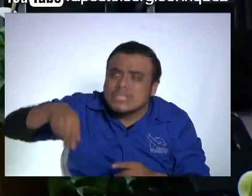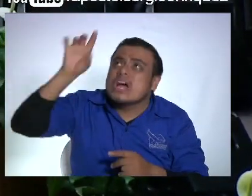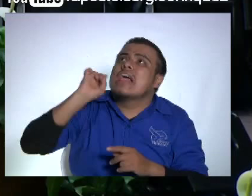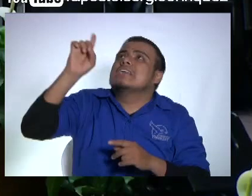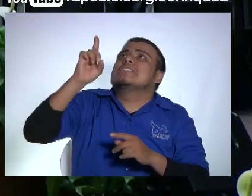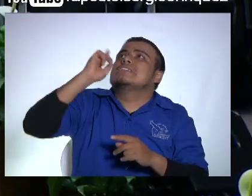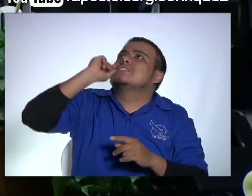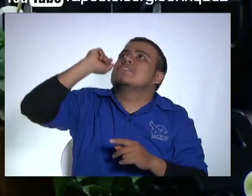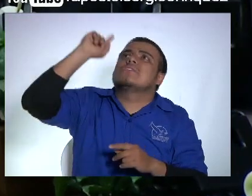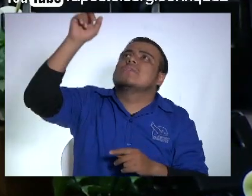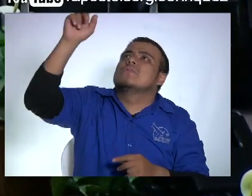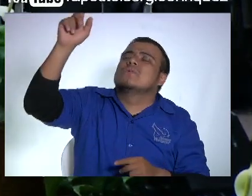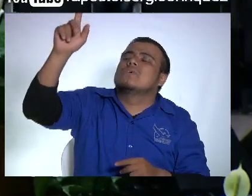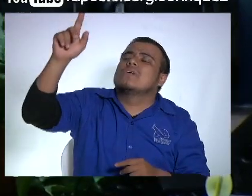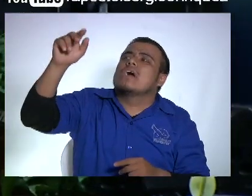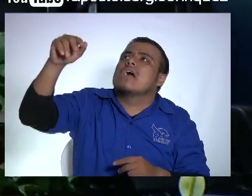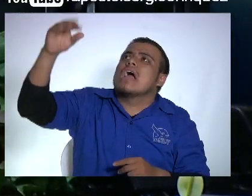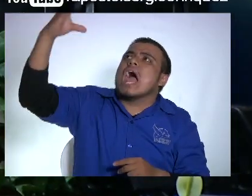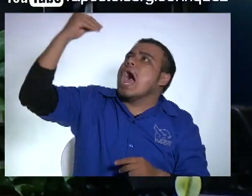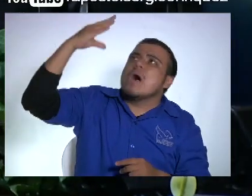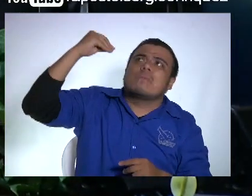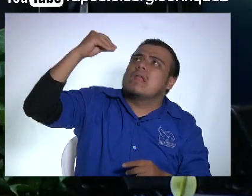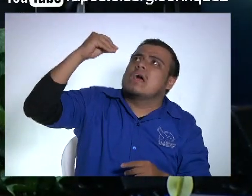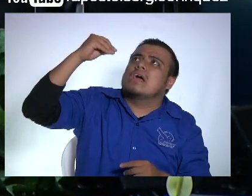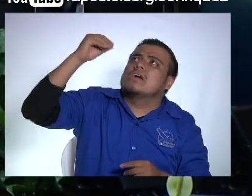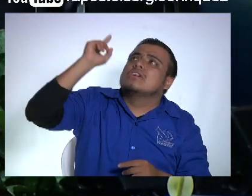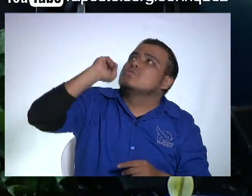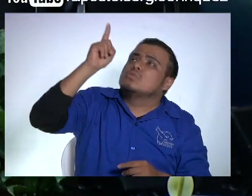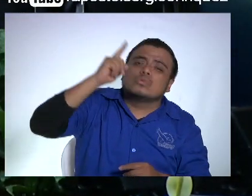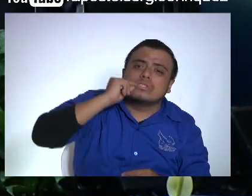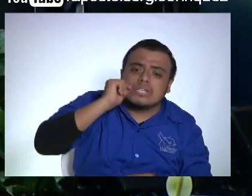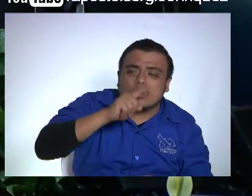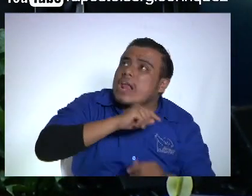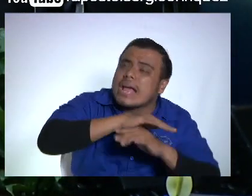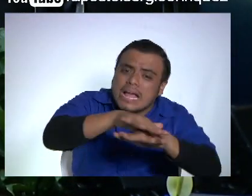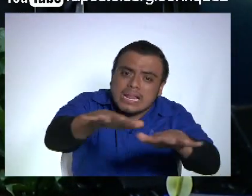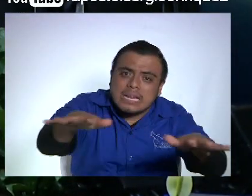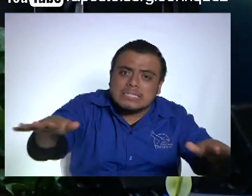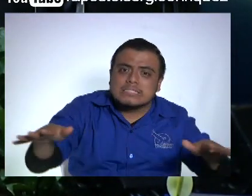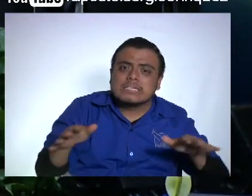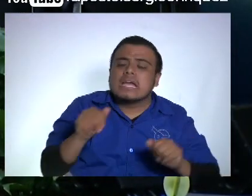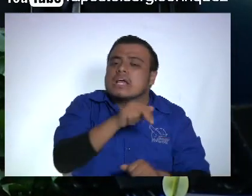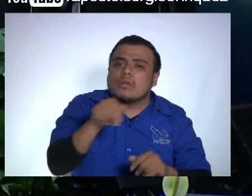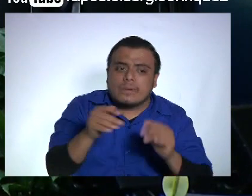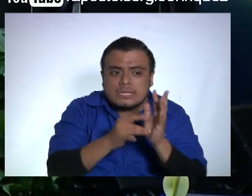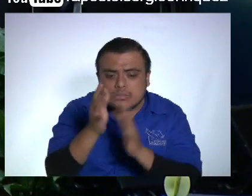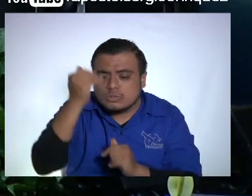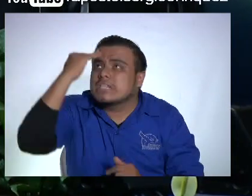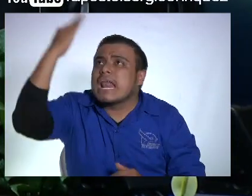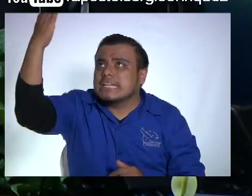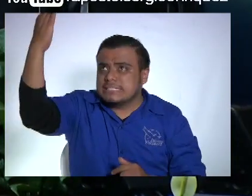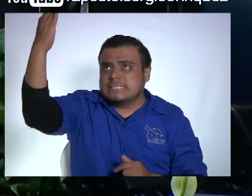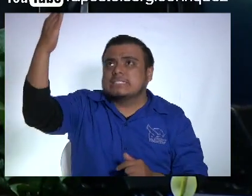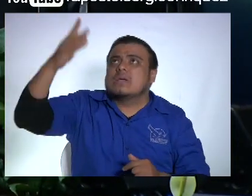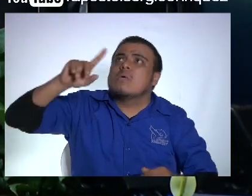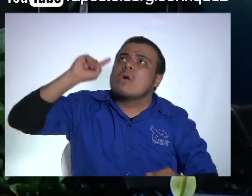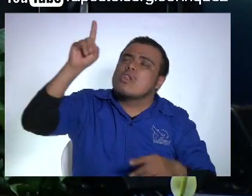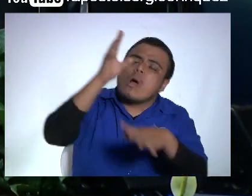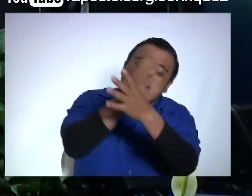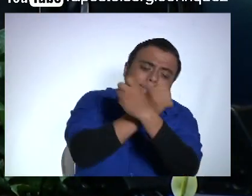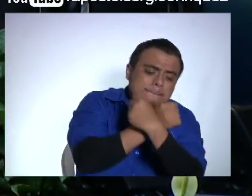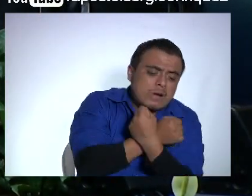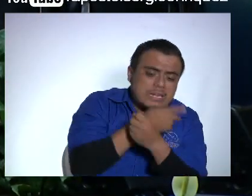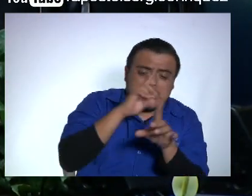en esta noche. Habla tú, Señor. Habla tú en esta noche. Gracias por tu amor, por